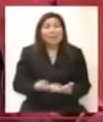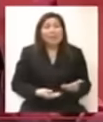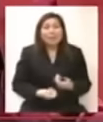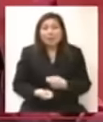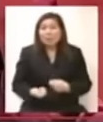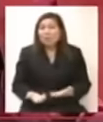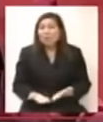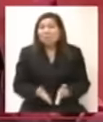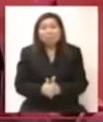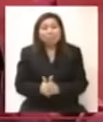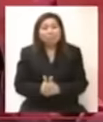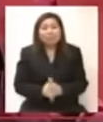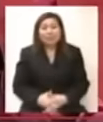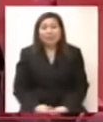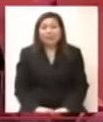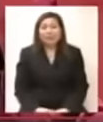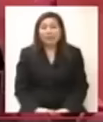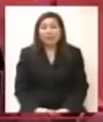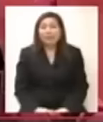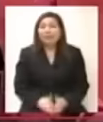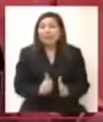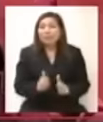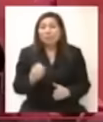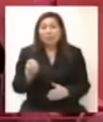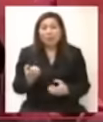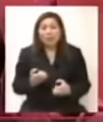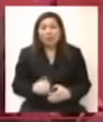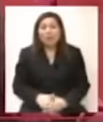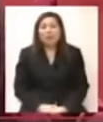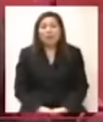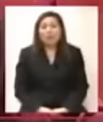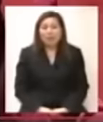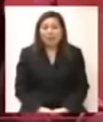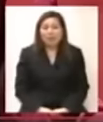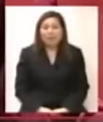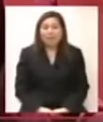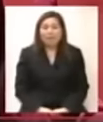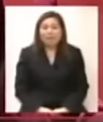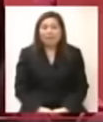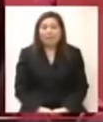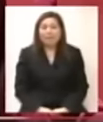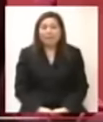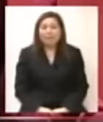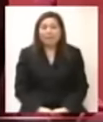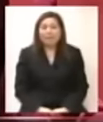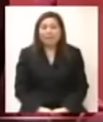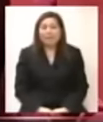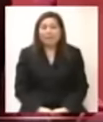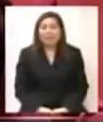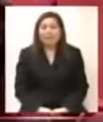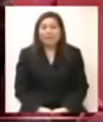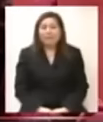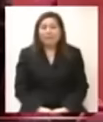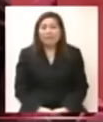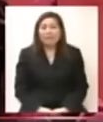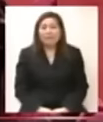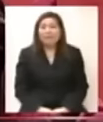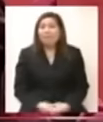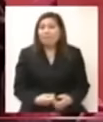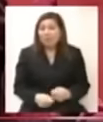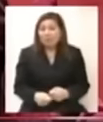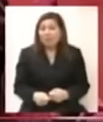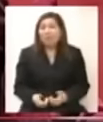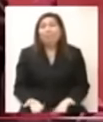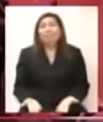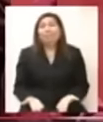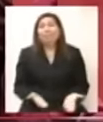solamente va a dar ventajas a determinadas potencias económicas y finalmente fíjese ha dicho vamos a vender